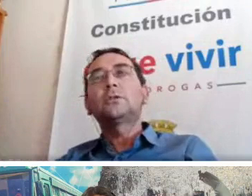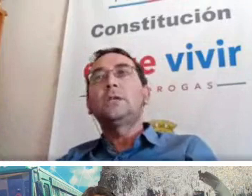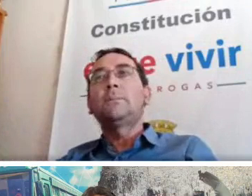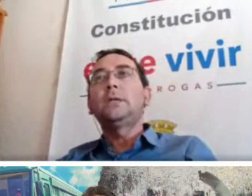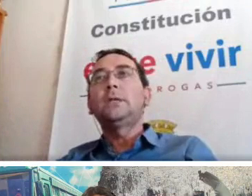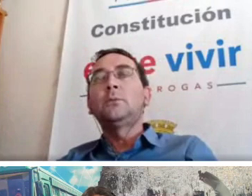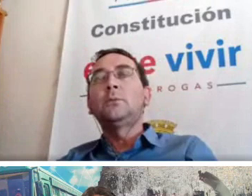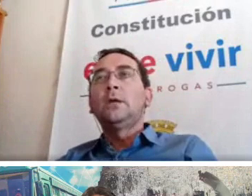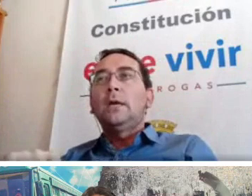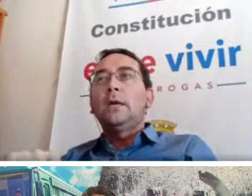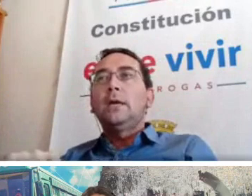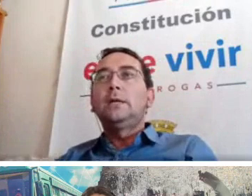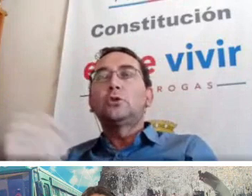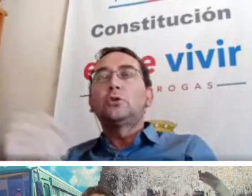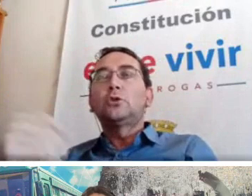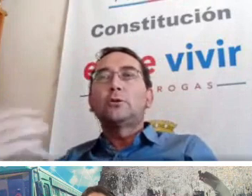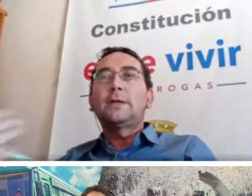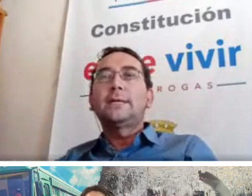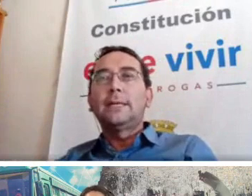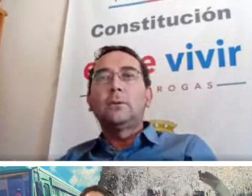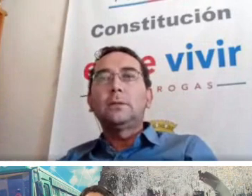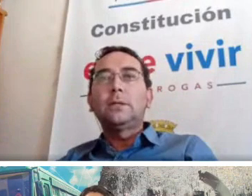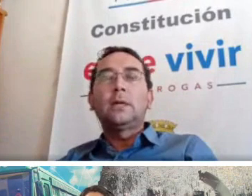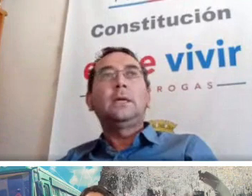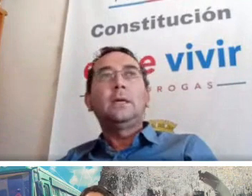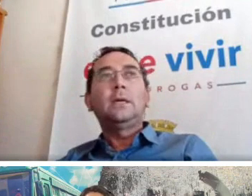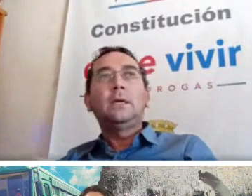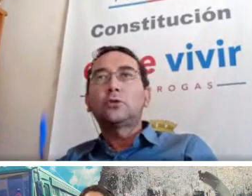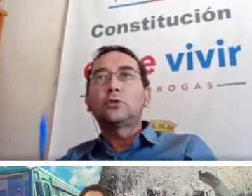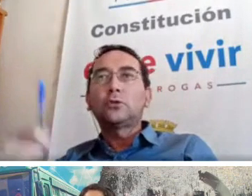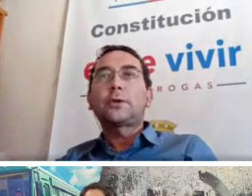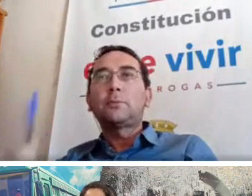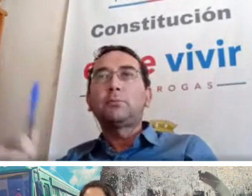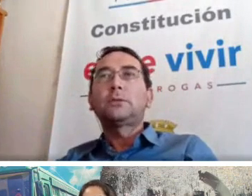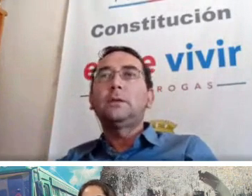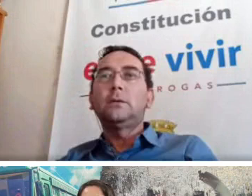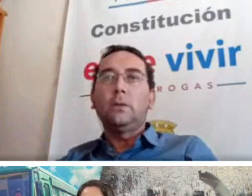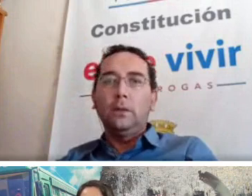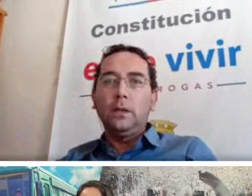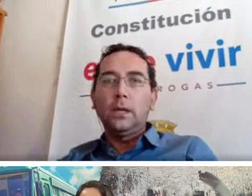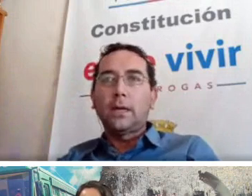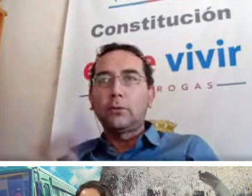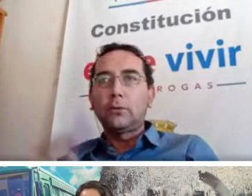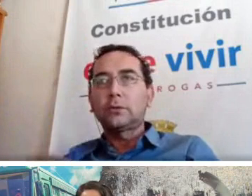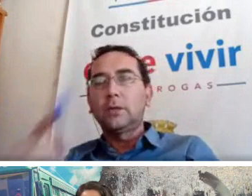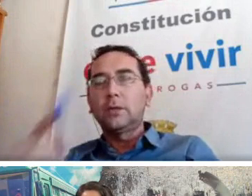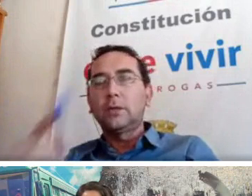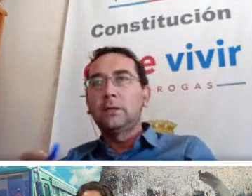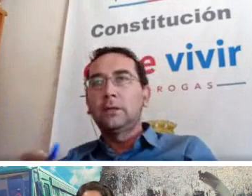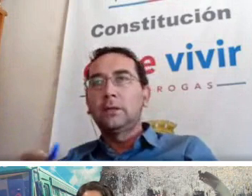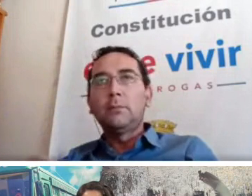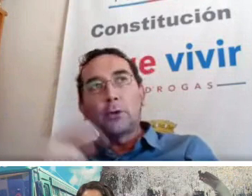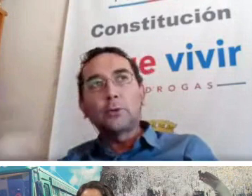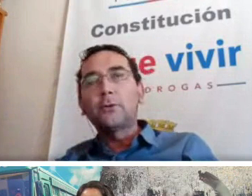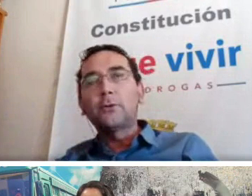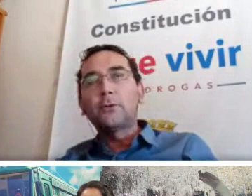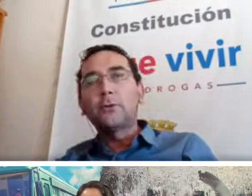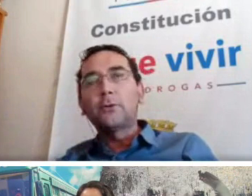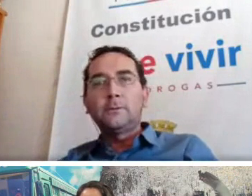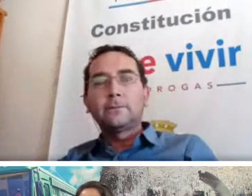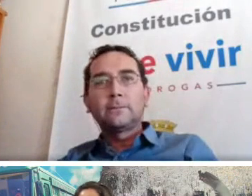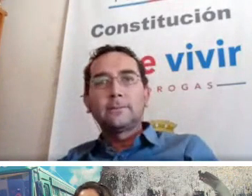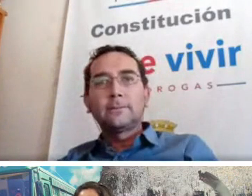nosotros siempre tenemos el discurso hacia ese lado. ¿Ya? Nosotros responsablemente, hoy día, a las 12 del día, ¿me puedo tomar un